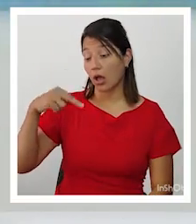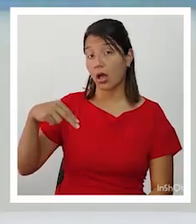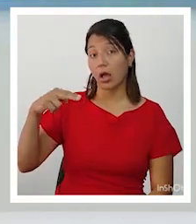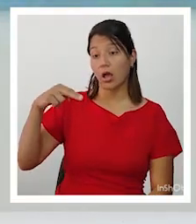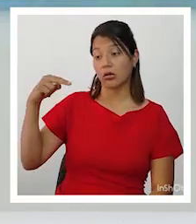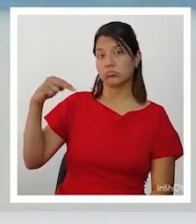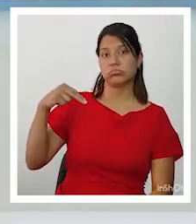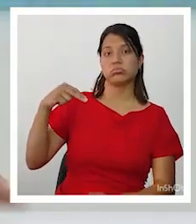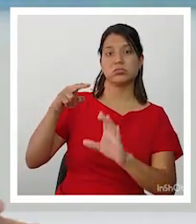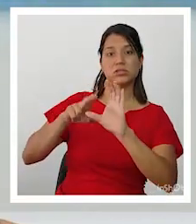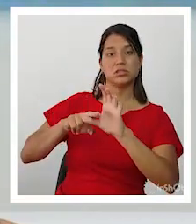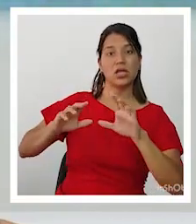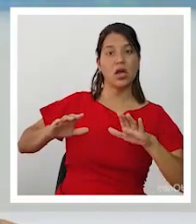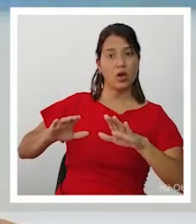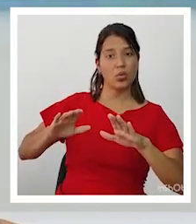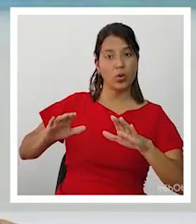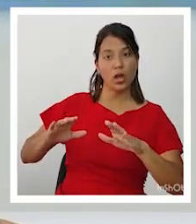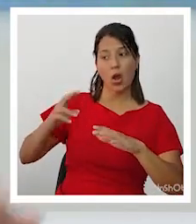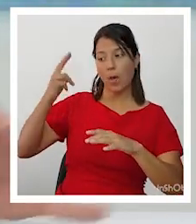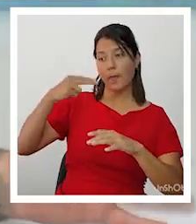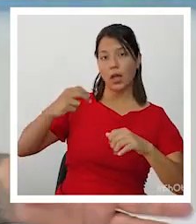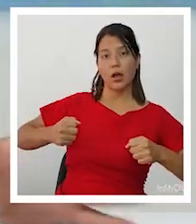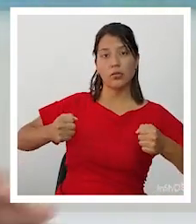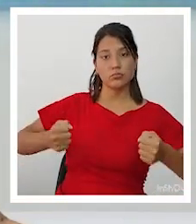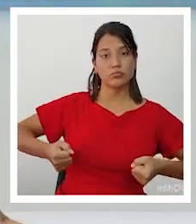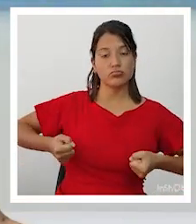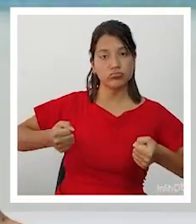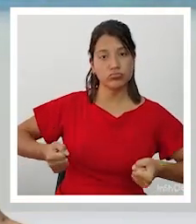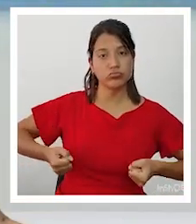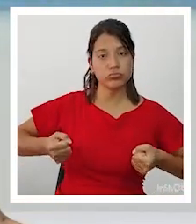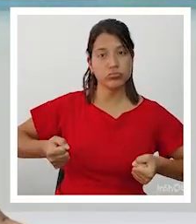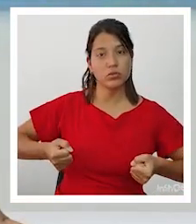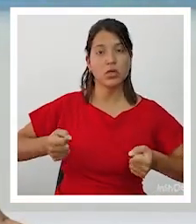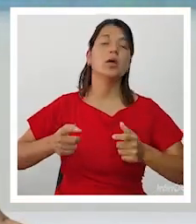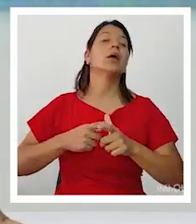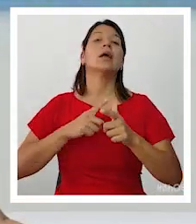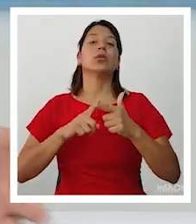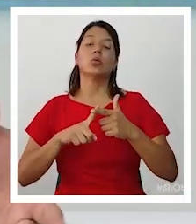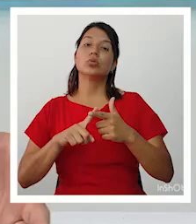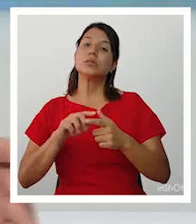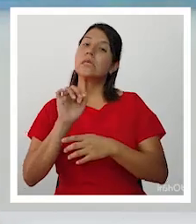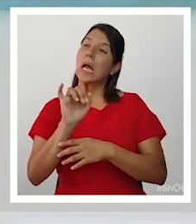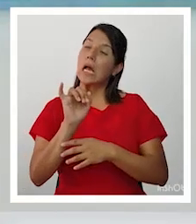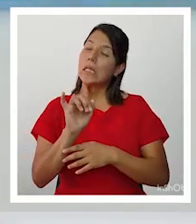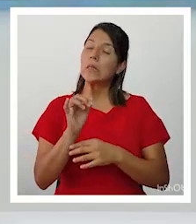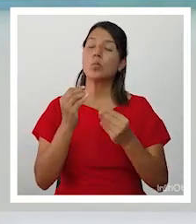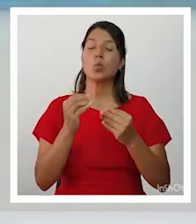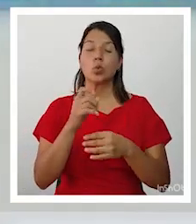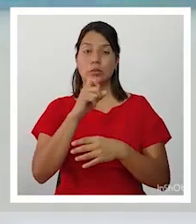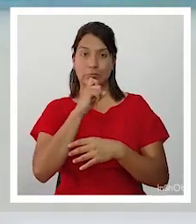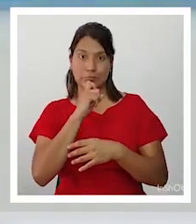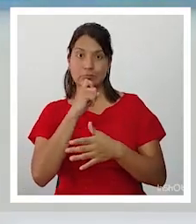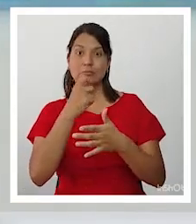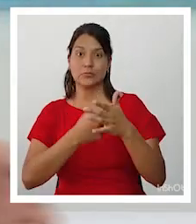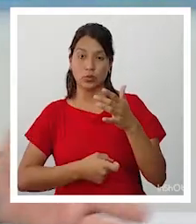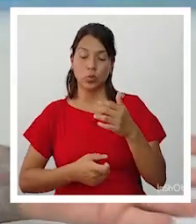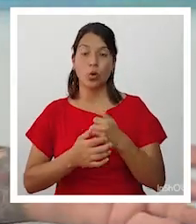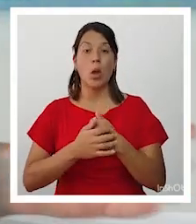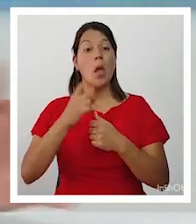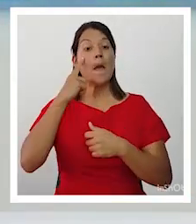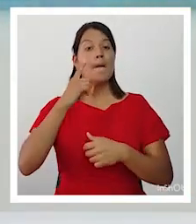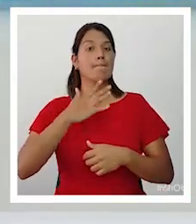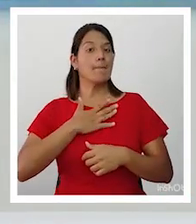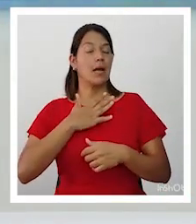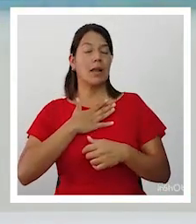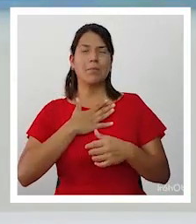o veían el dispositivo de unas muletas. Y de ahí es donde fue algo muy duro. Para mí fueron casi